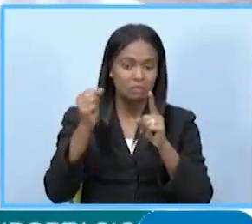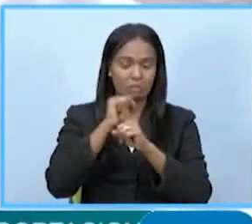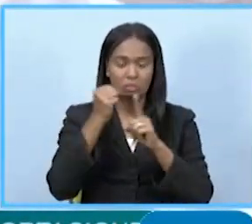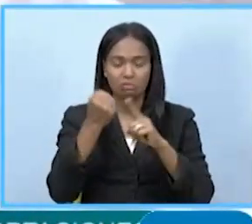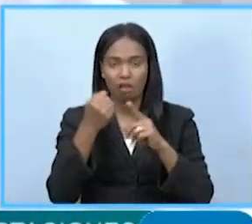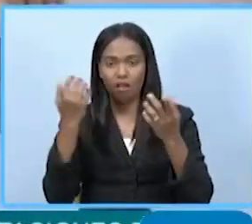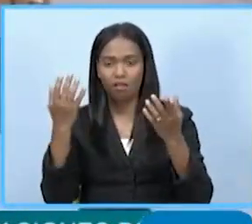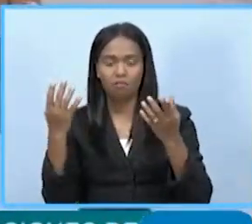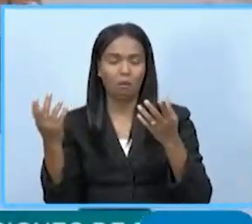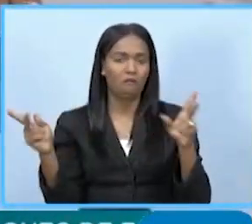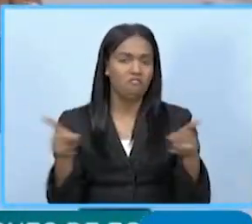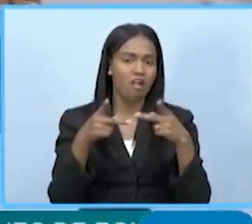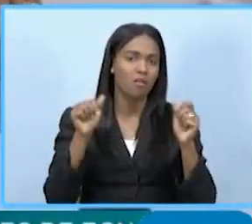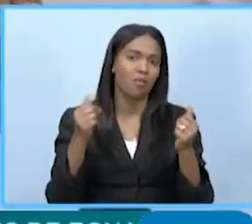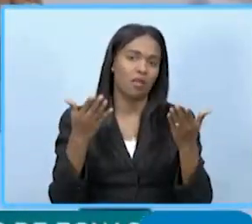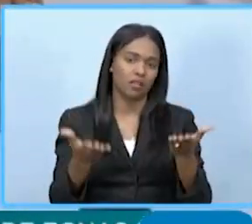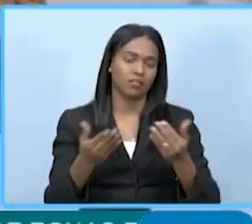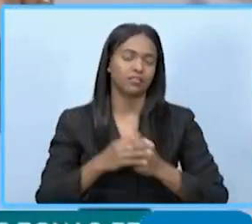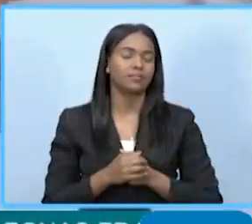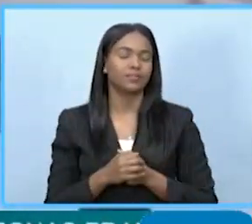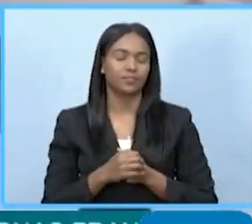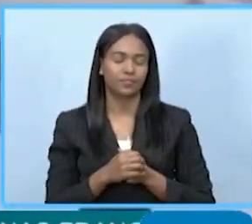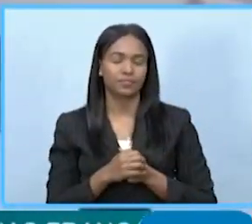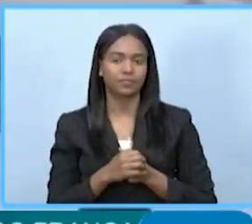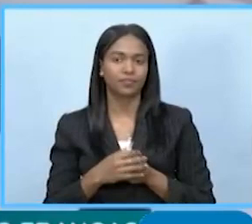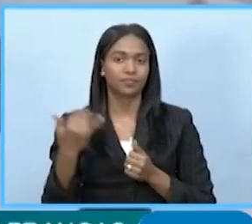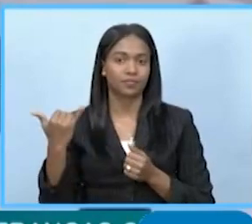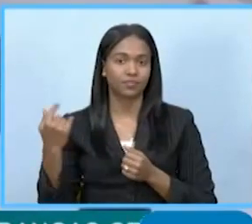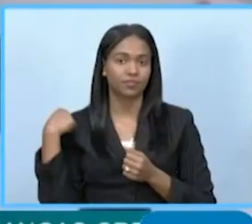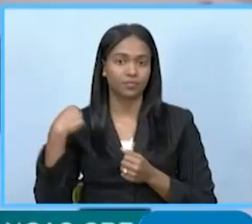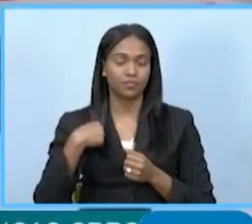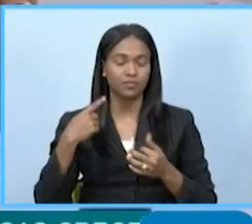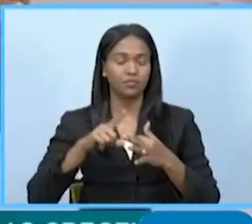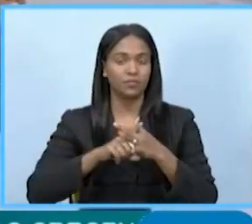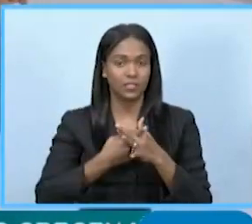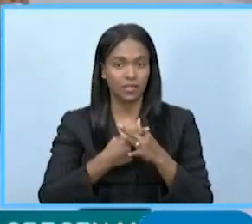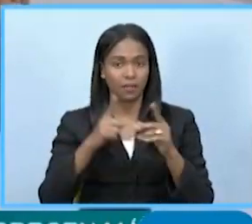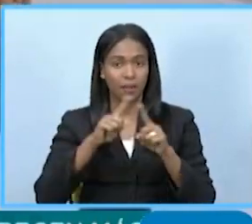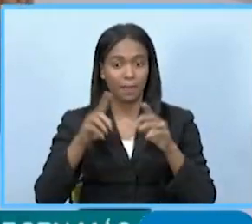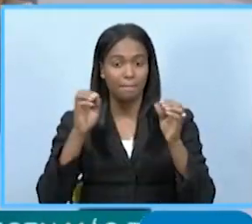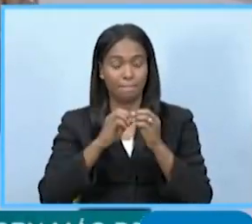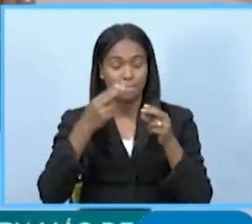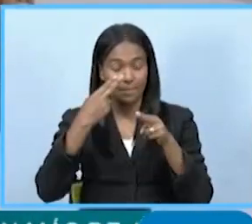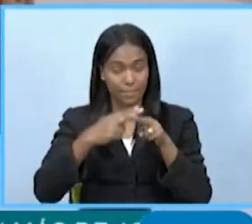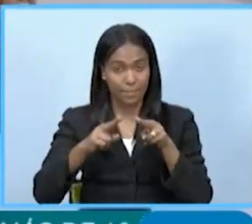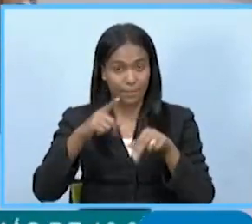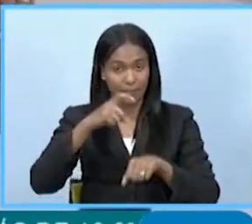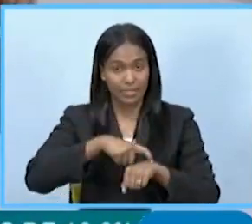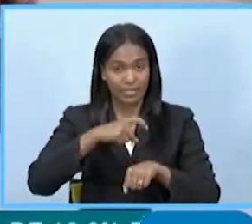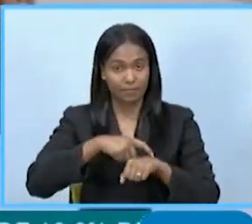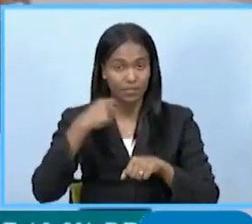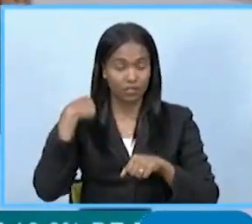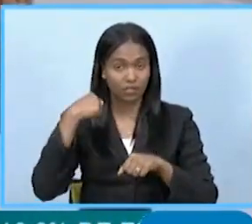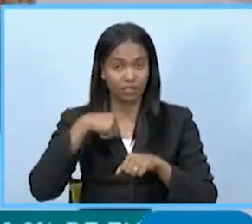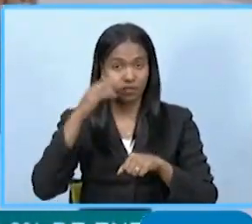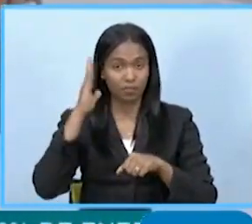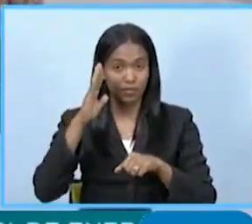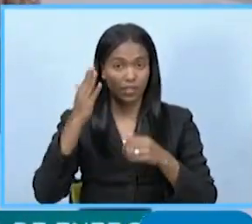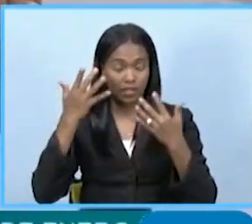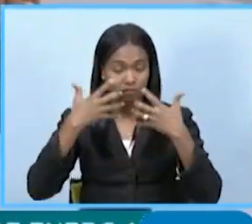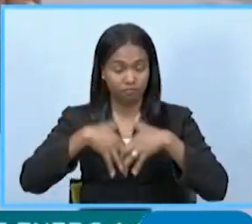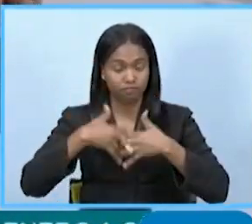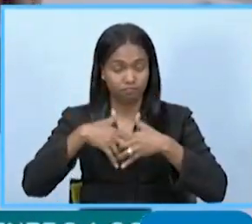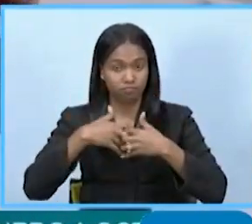artísticas en la misma. Hoy estamos comenzando, pero a la mayor brevedad posible estaremos